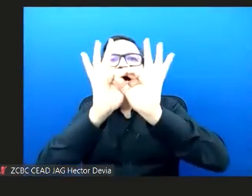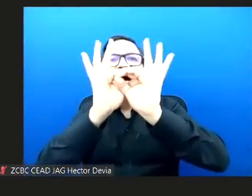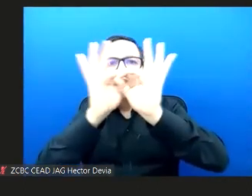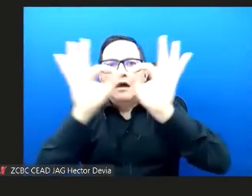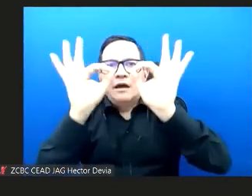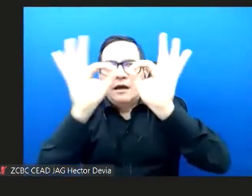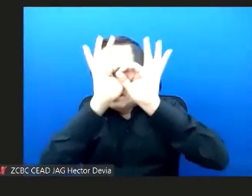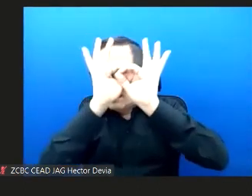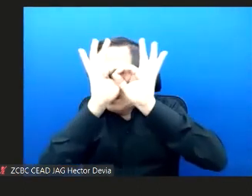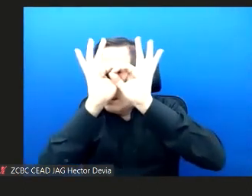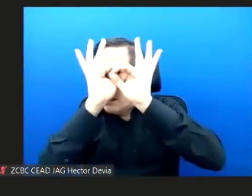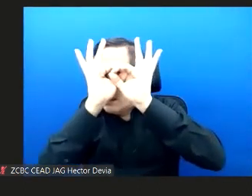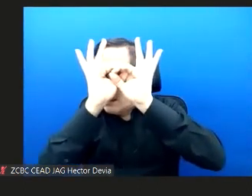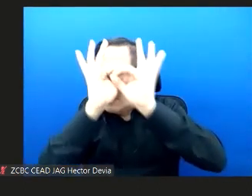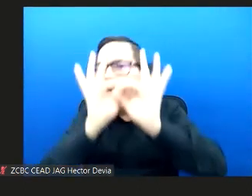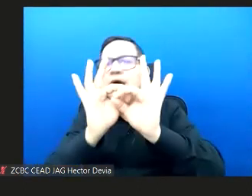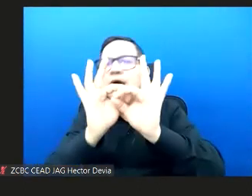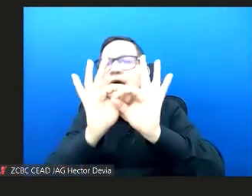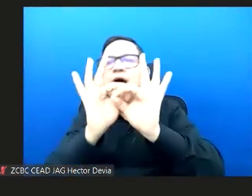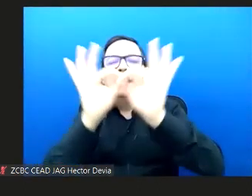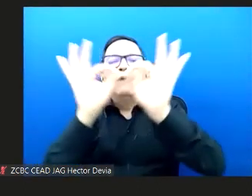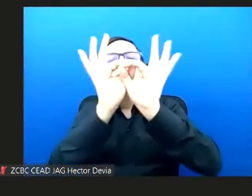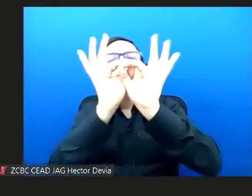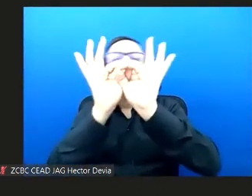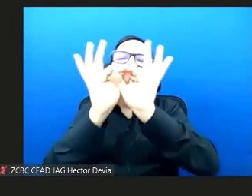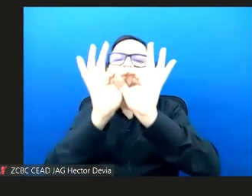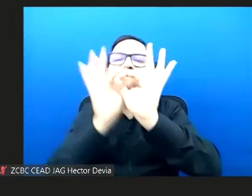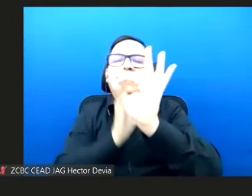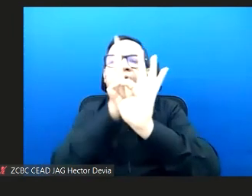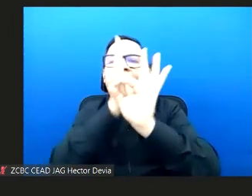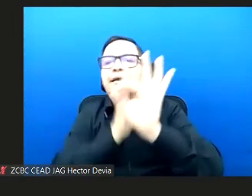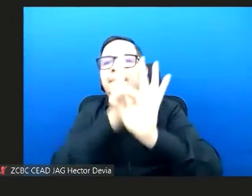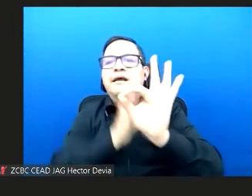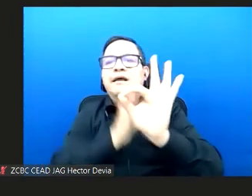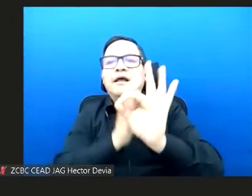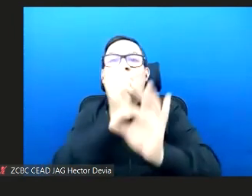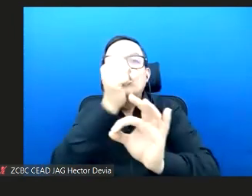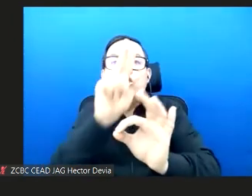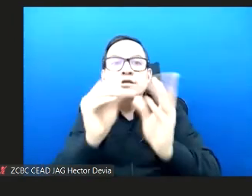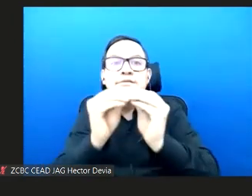¿Cuánto es, no? Tenemos 12 más 8